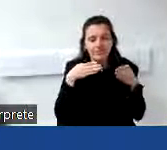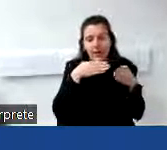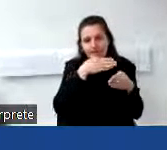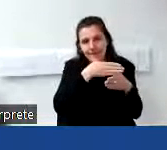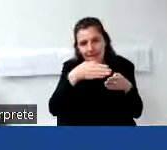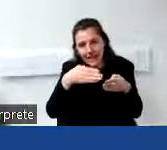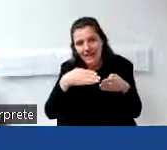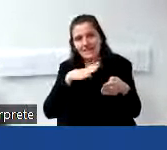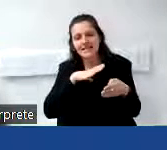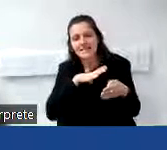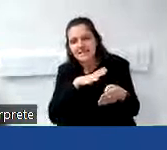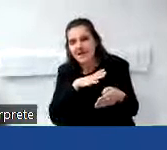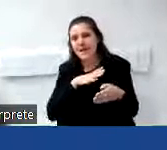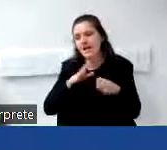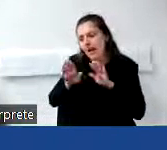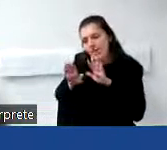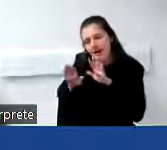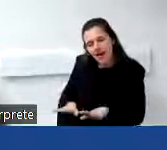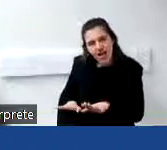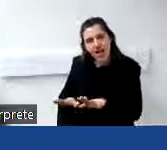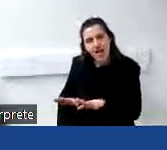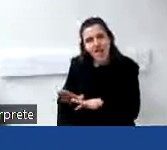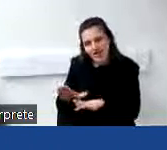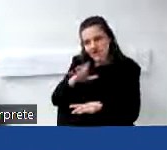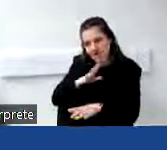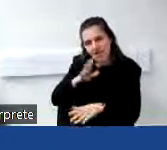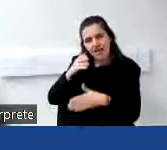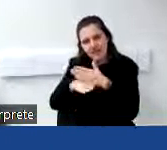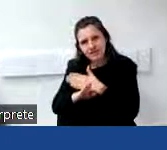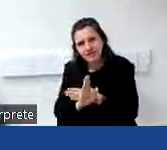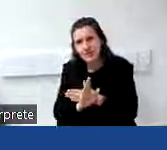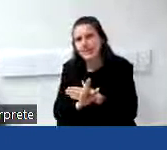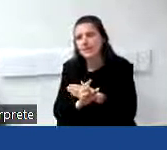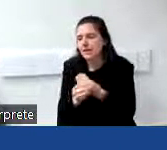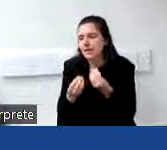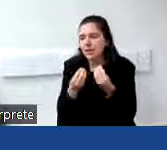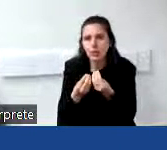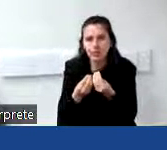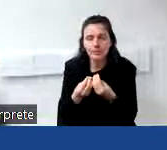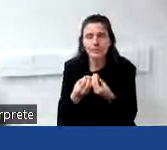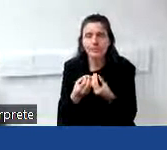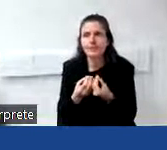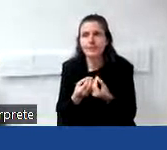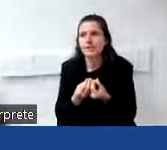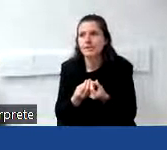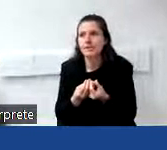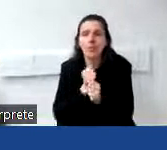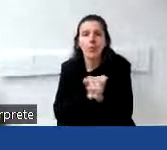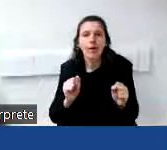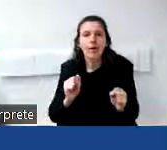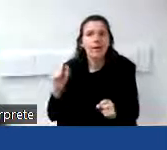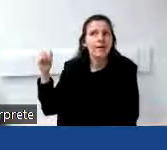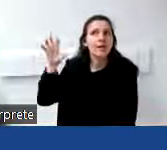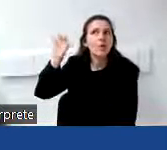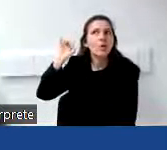paradas tienen elementos de accesibilidad, de qué forma, ¿no? Si por ejemplo, si tienen audio, si tienen información